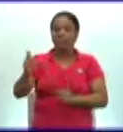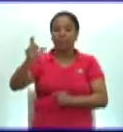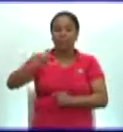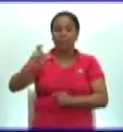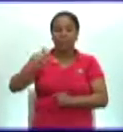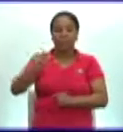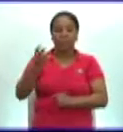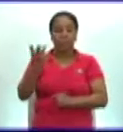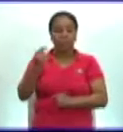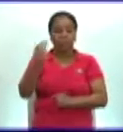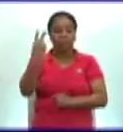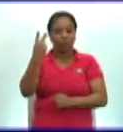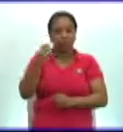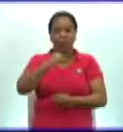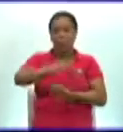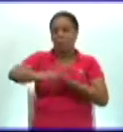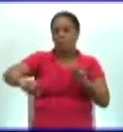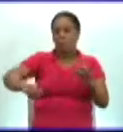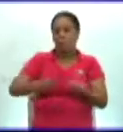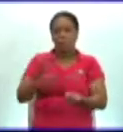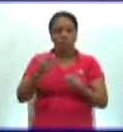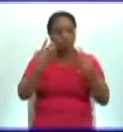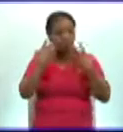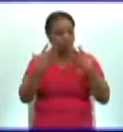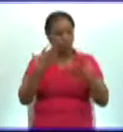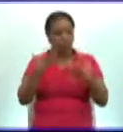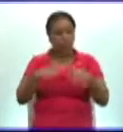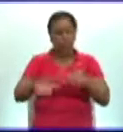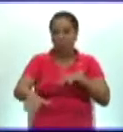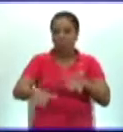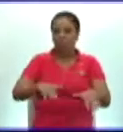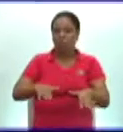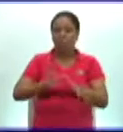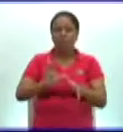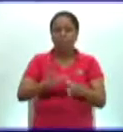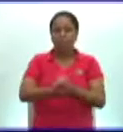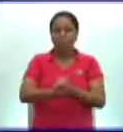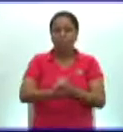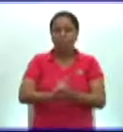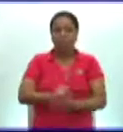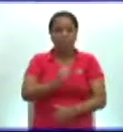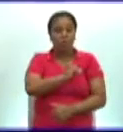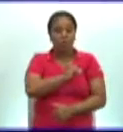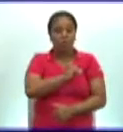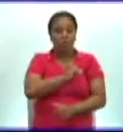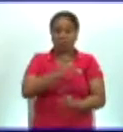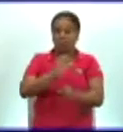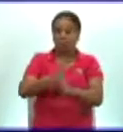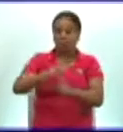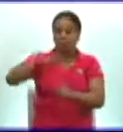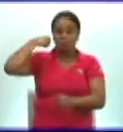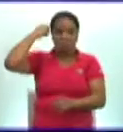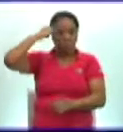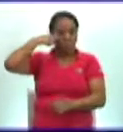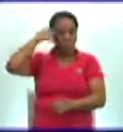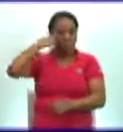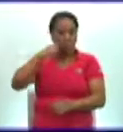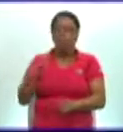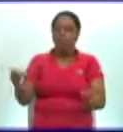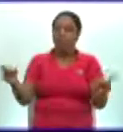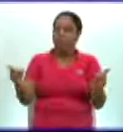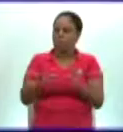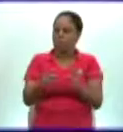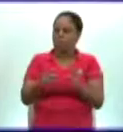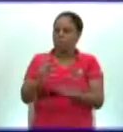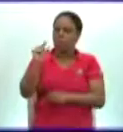cambio fundamental, el movimiento mecánico. Y queremos comenzar con un video que va a resumir un poco